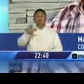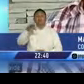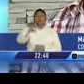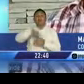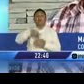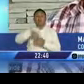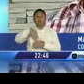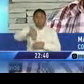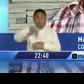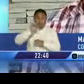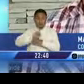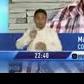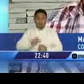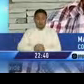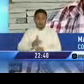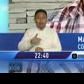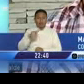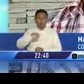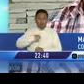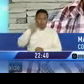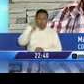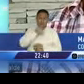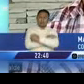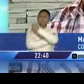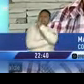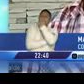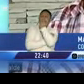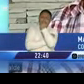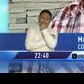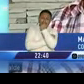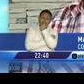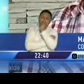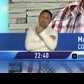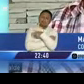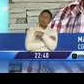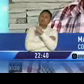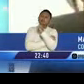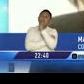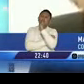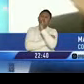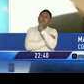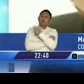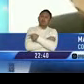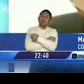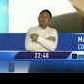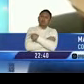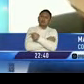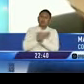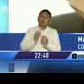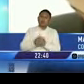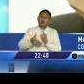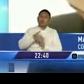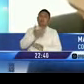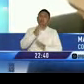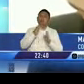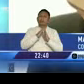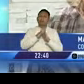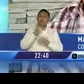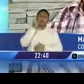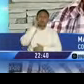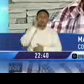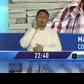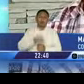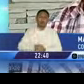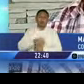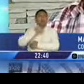en Ecuador es de pensar por quién va a votar, por decidir por quién va a votar, mientras sale de casa, mientras desayuna fuera